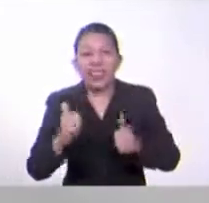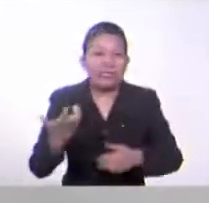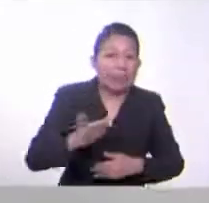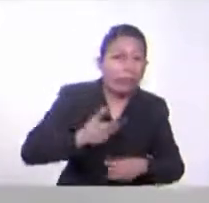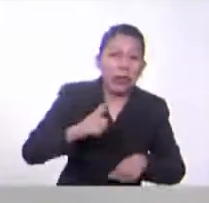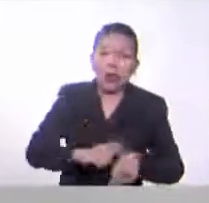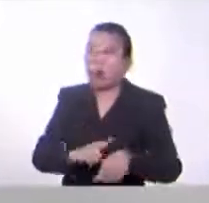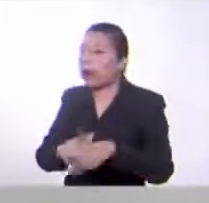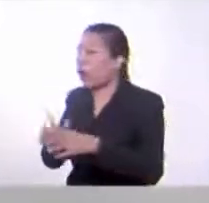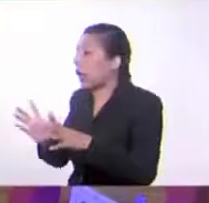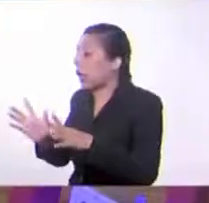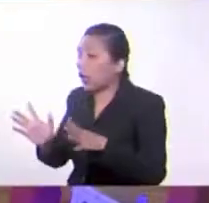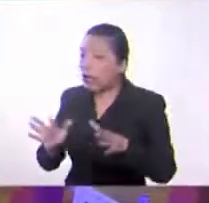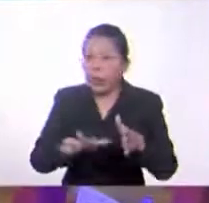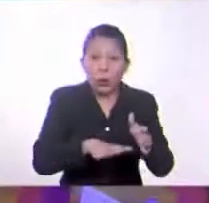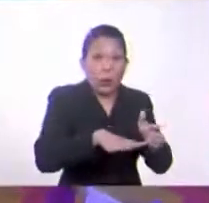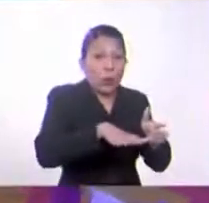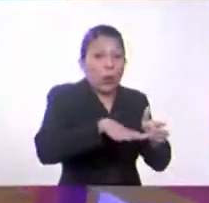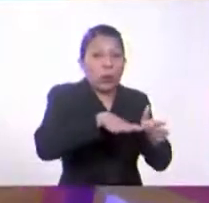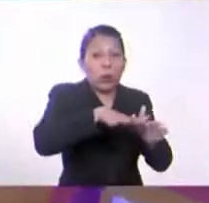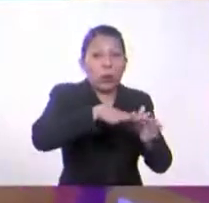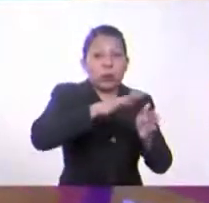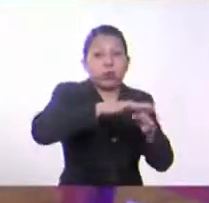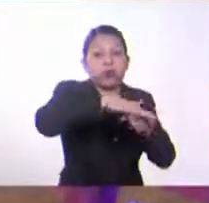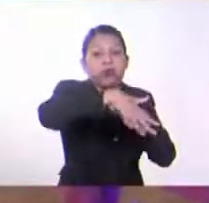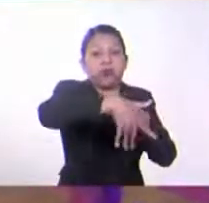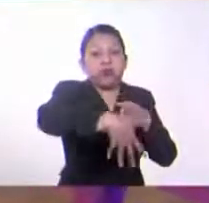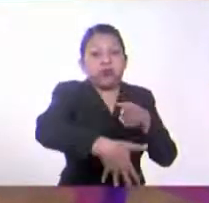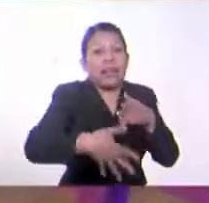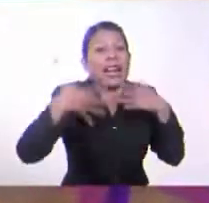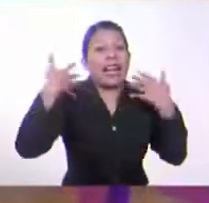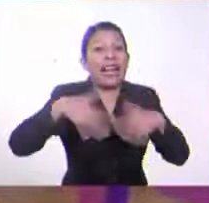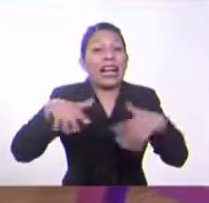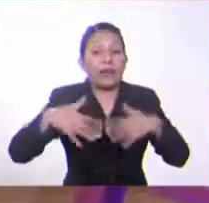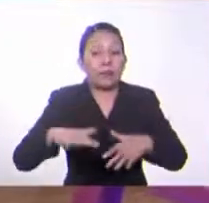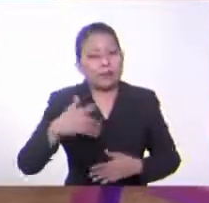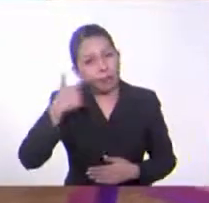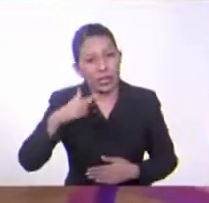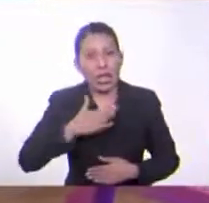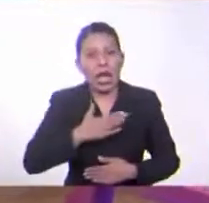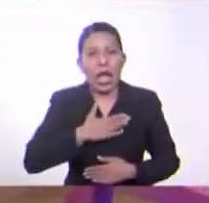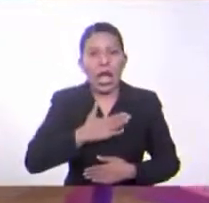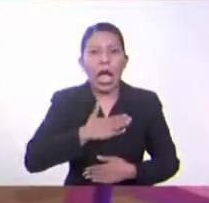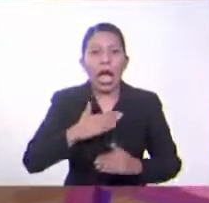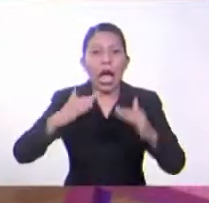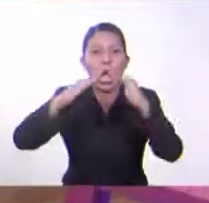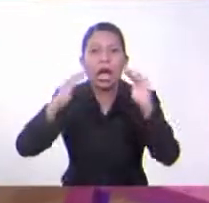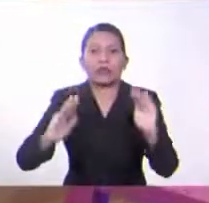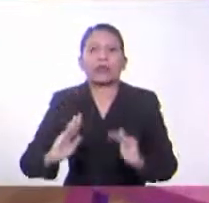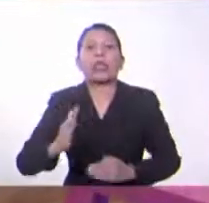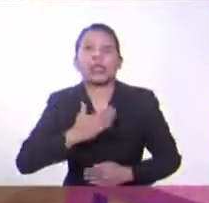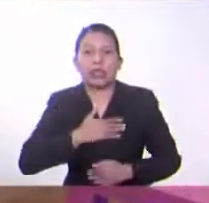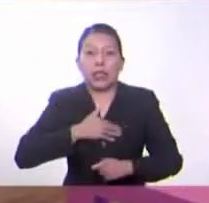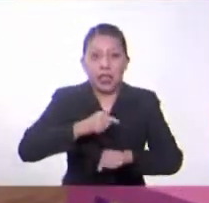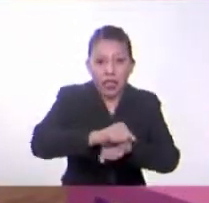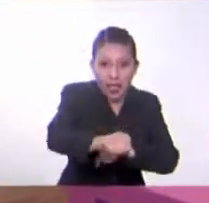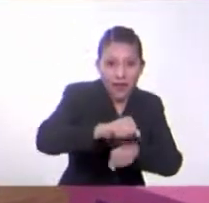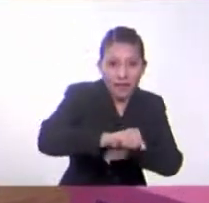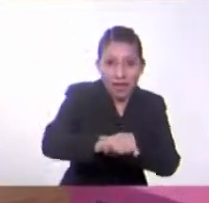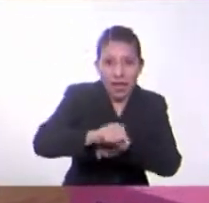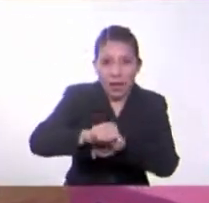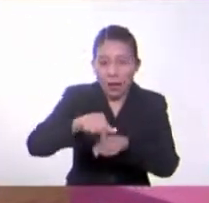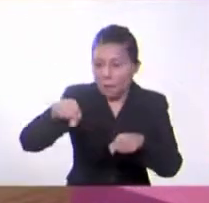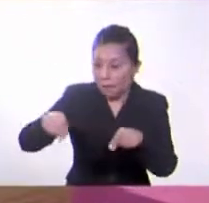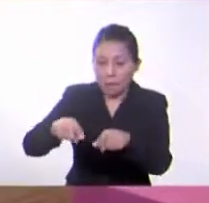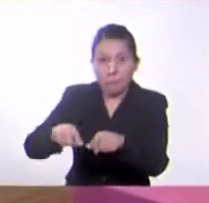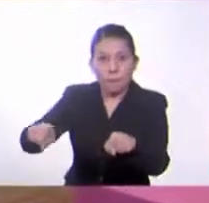accidentes. No sé si te ha pasado. Sí, me ha pasado que, por ejemplo, en mi casa tenemos una pila bien grande porque somos bastantes, ya lo he dicho varias veces en